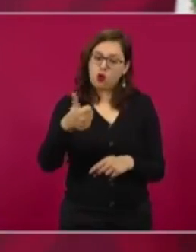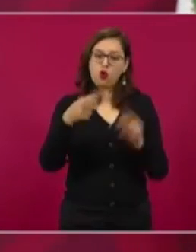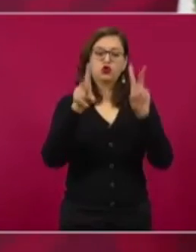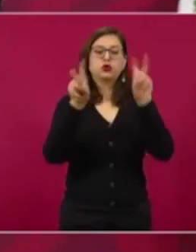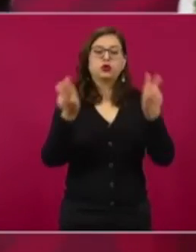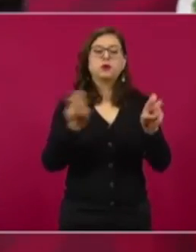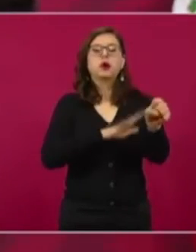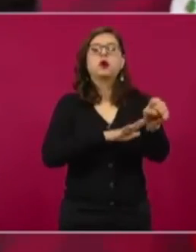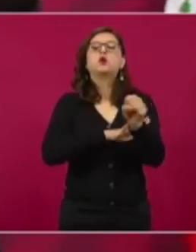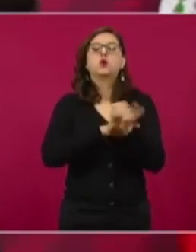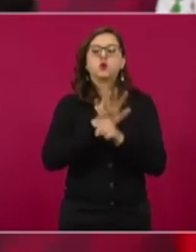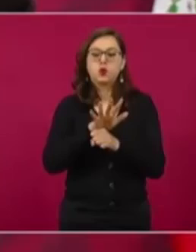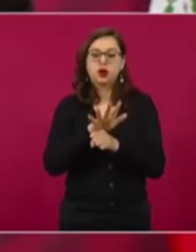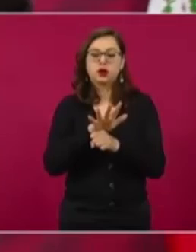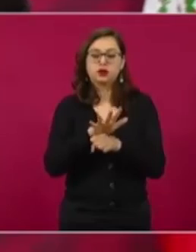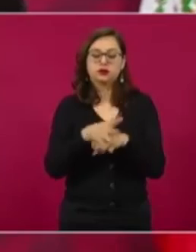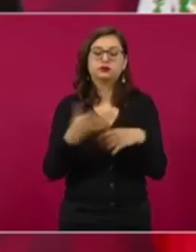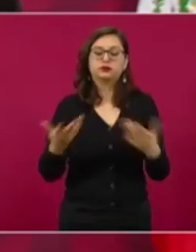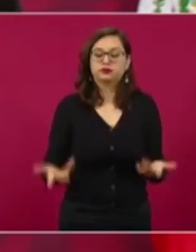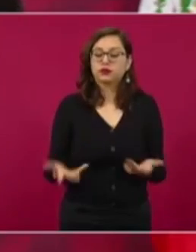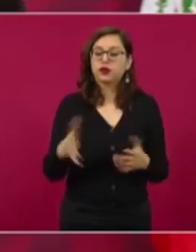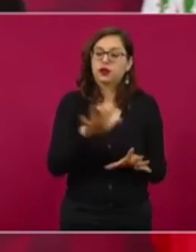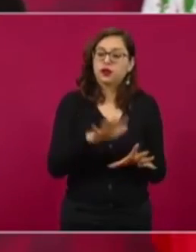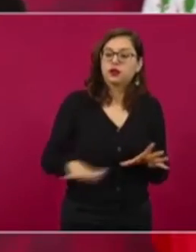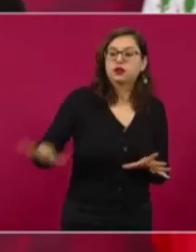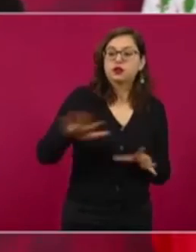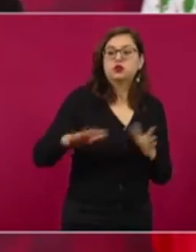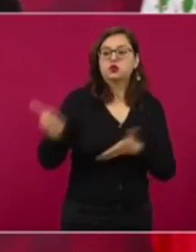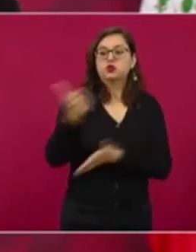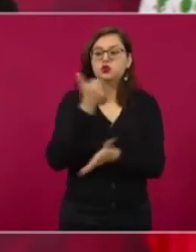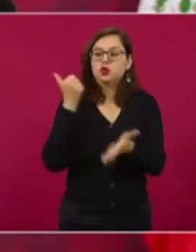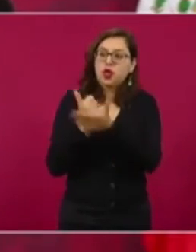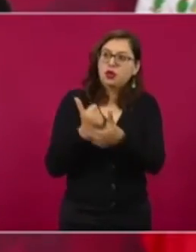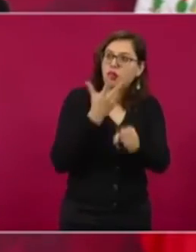los programas de desarrollo urbano que se han llevado a cabo,